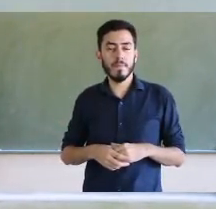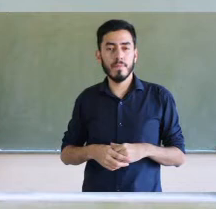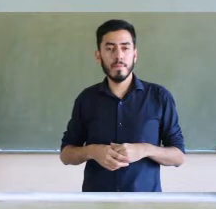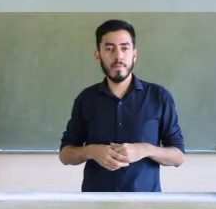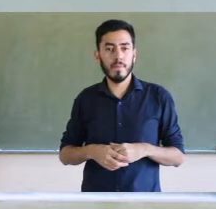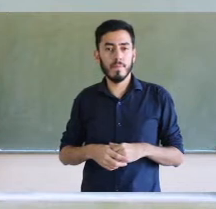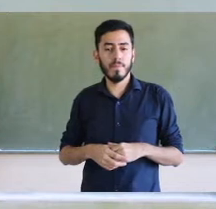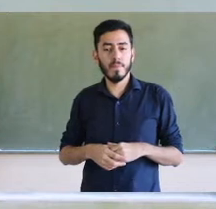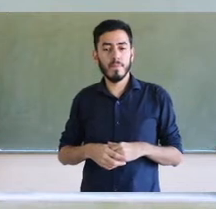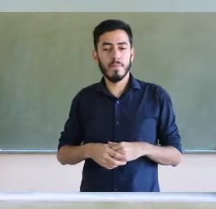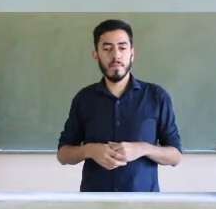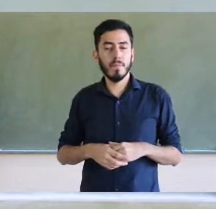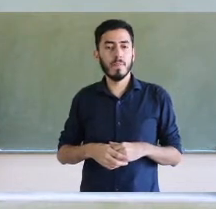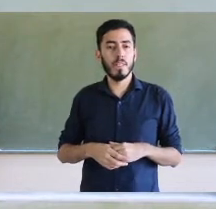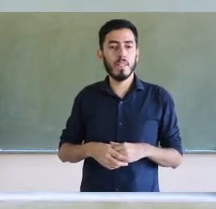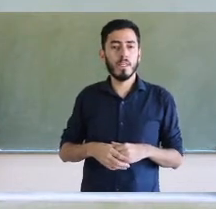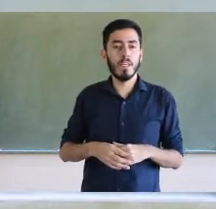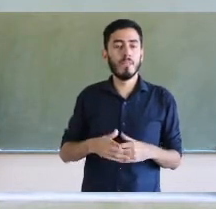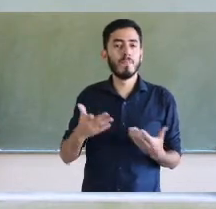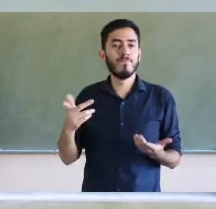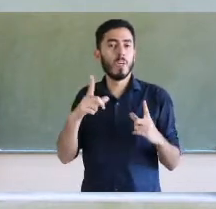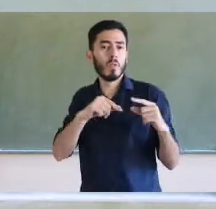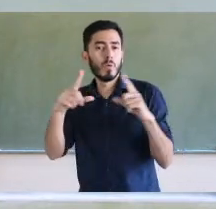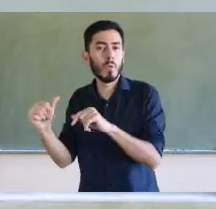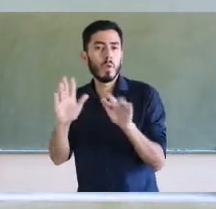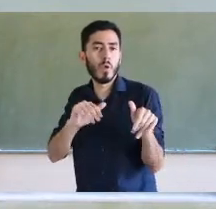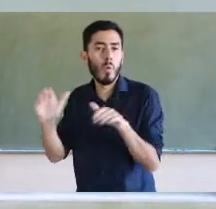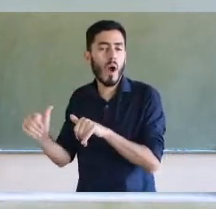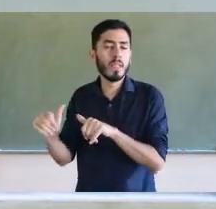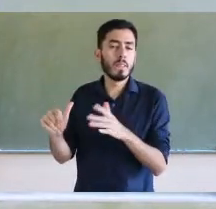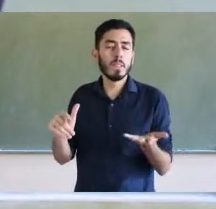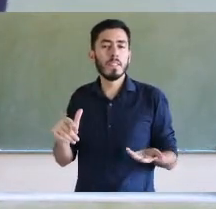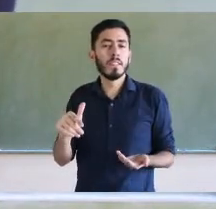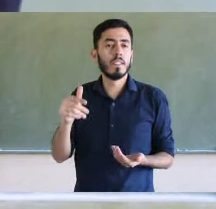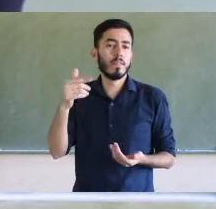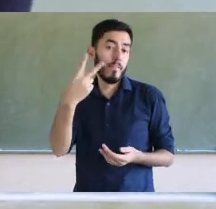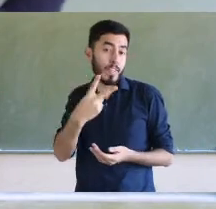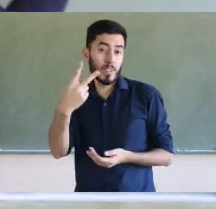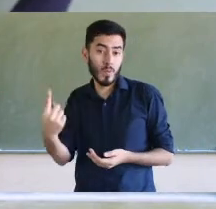restar. Denominador común entre 3 y 7, 21.